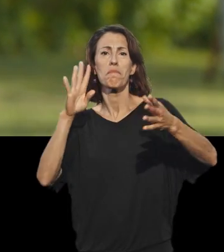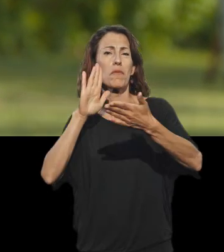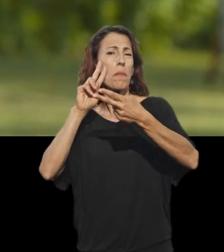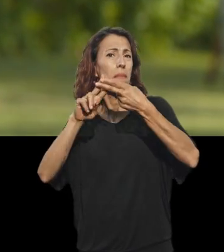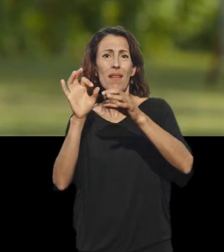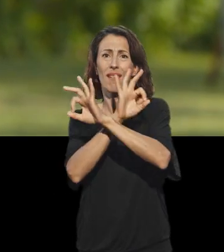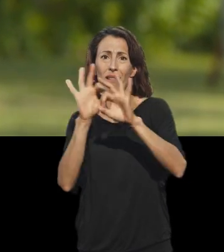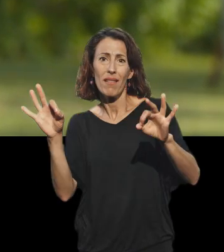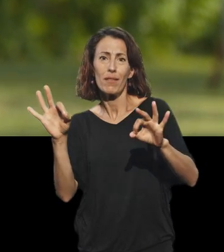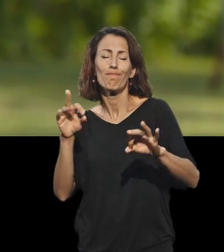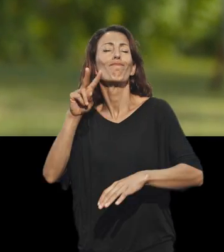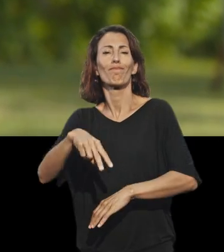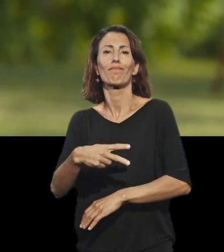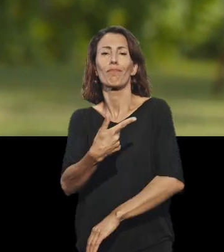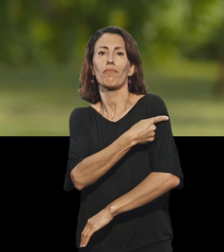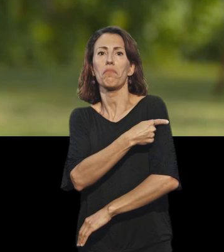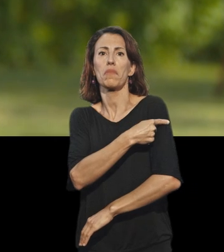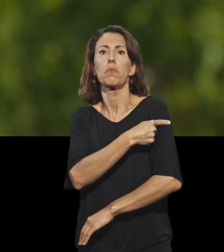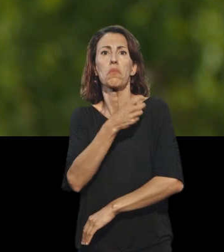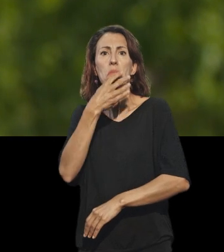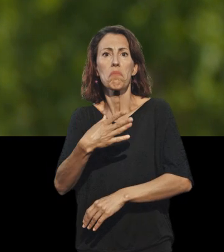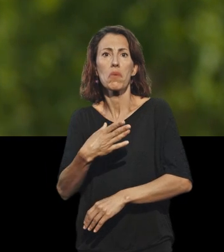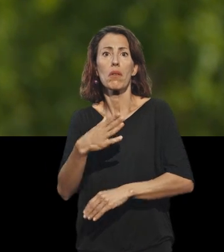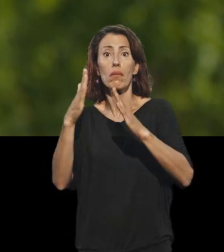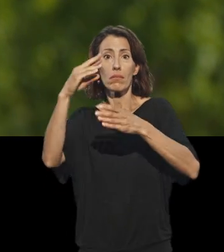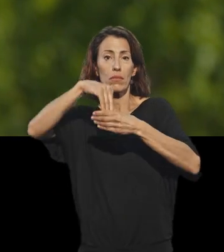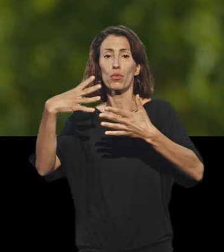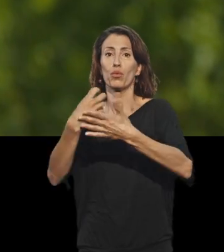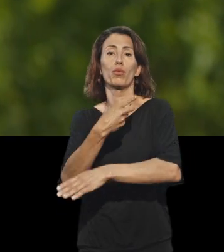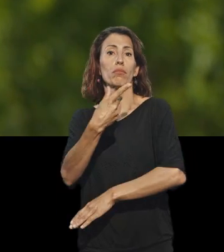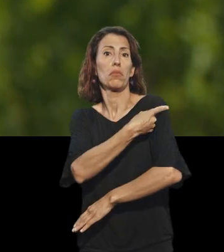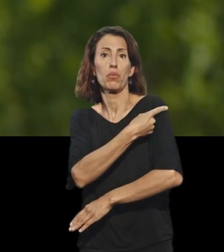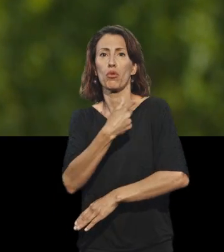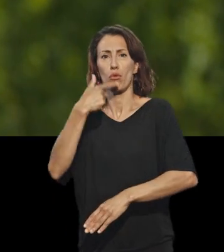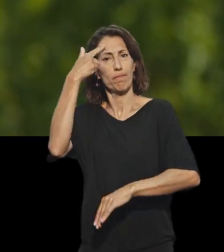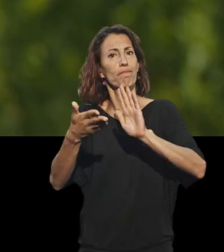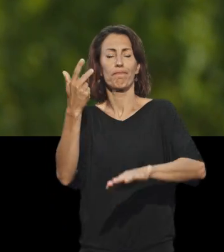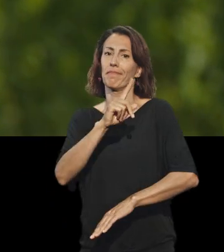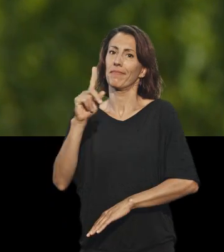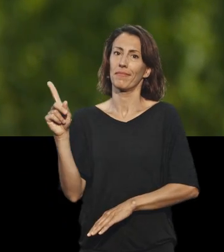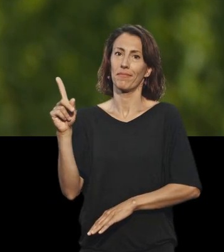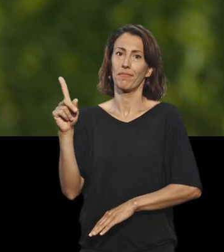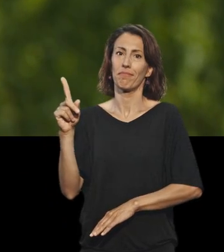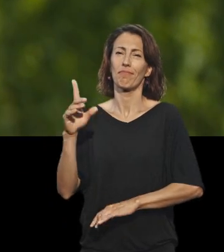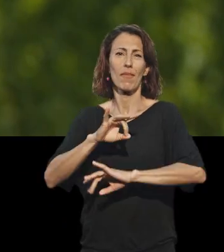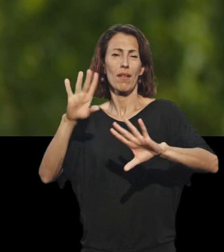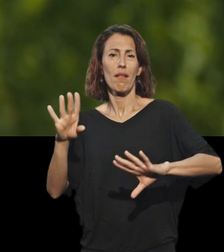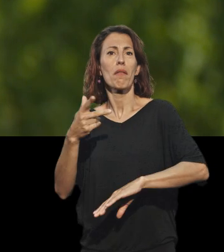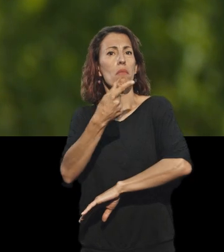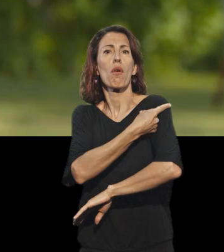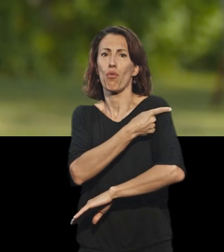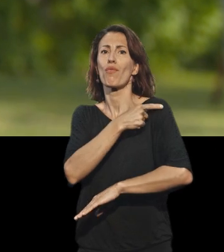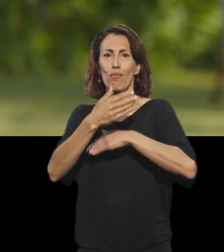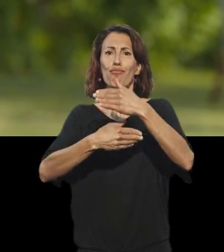la verdad vacunarse ni tan mal en casa están todos ya vacunados y yo no me la quiero jugar lo que está claro esta vacuna